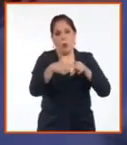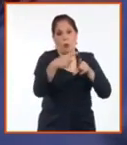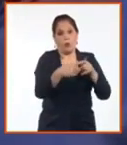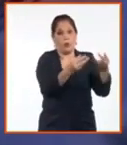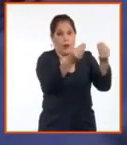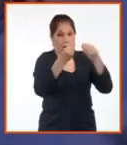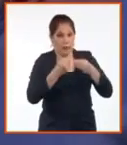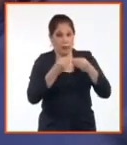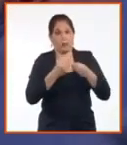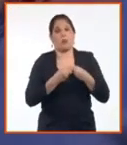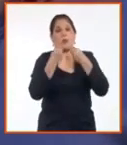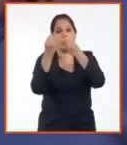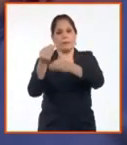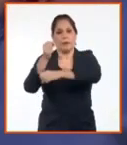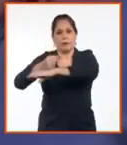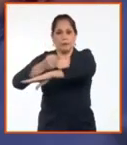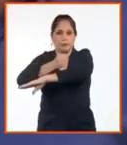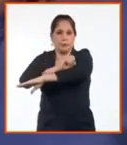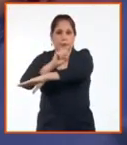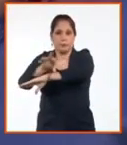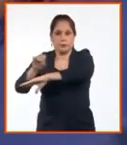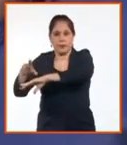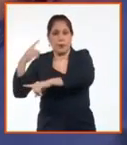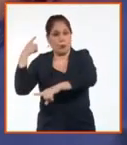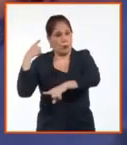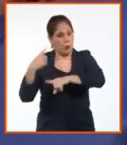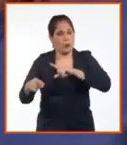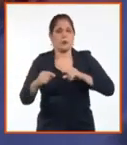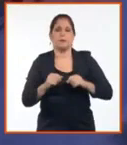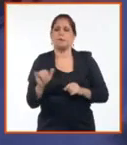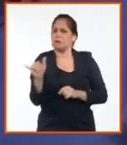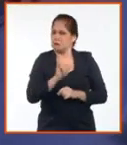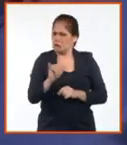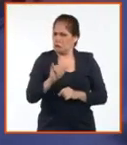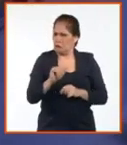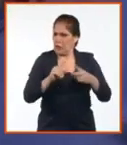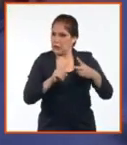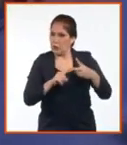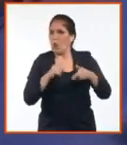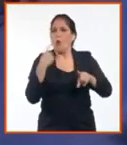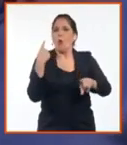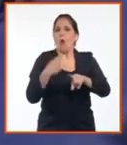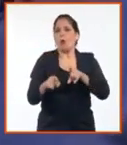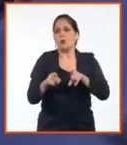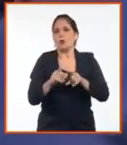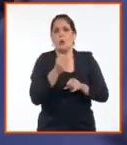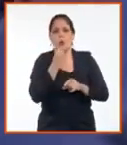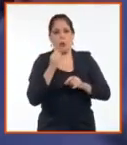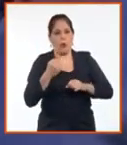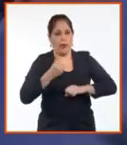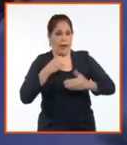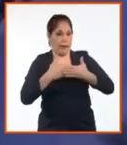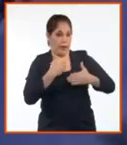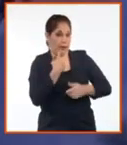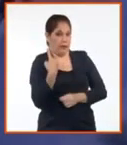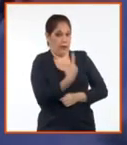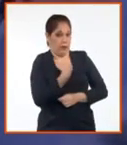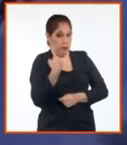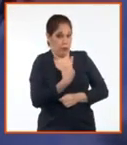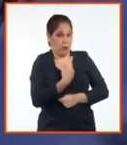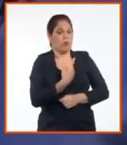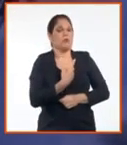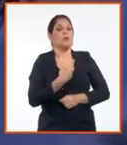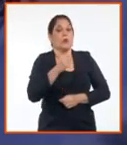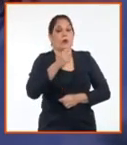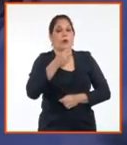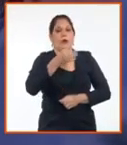y la distribución secundaria todo lo que tiene que ver con desde nuestro centro de distribución hacia la lobería desde la droguería